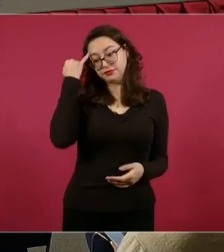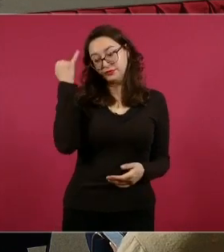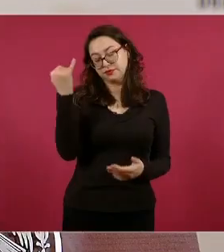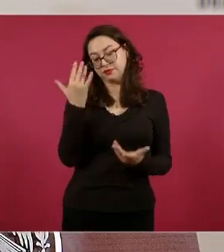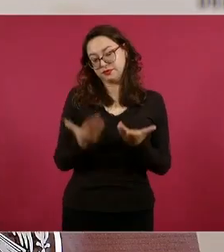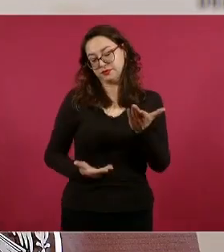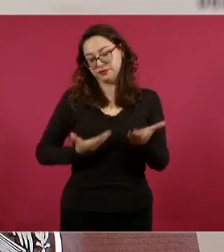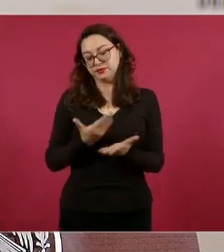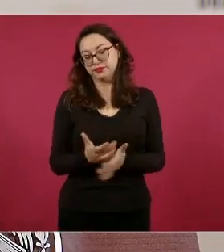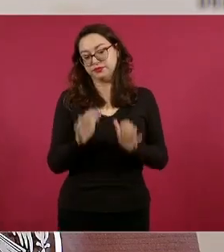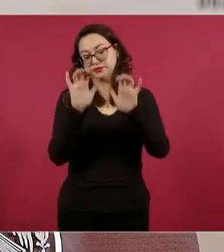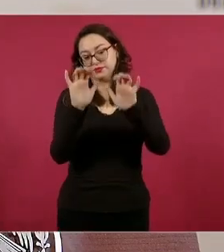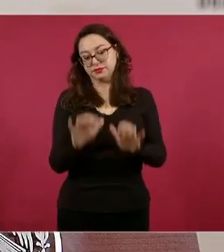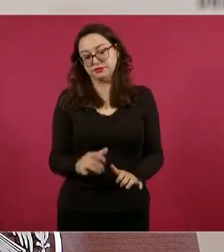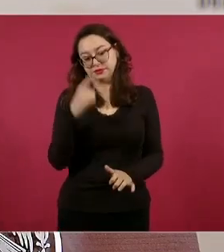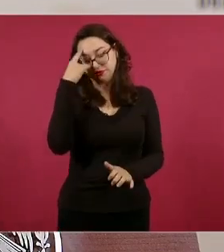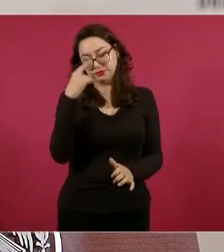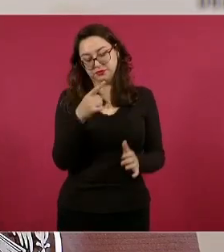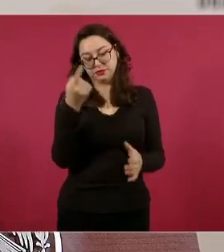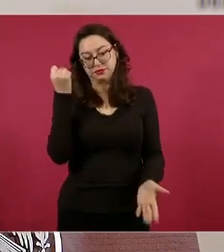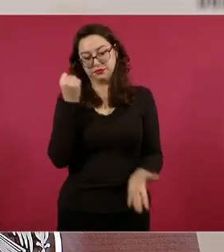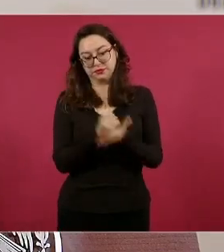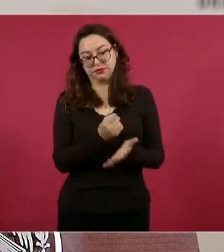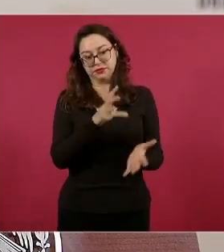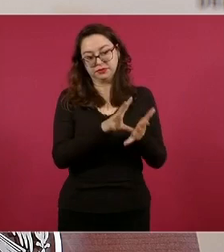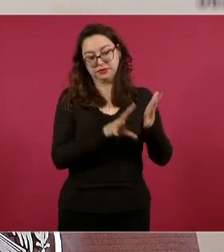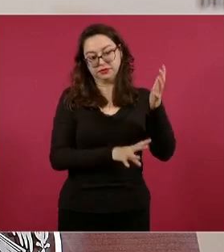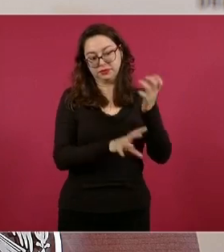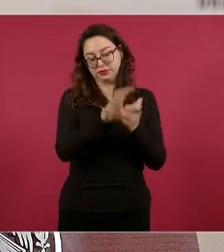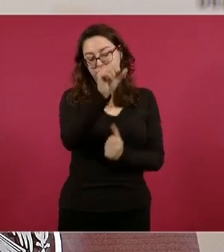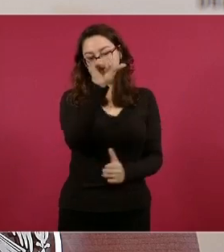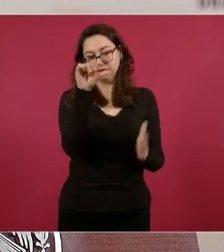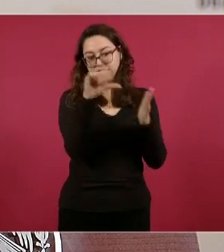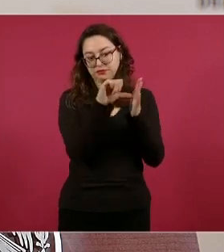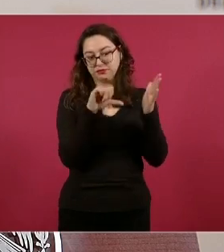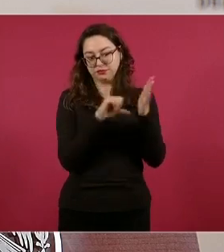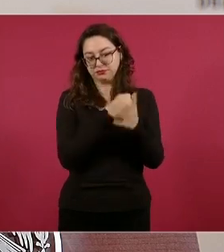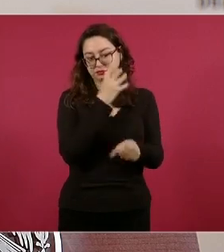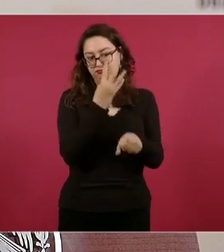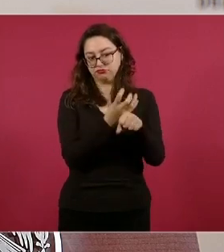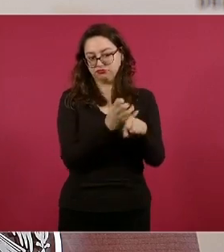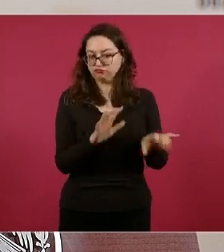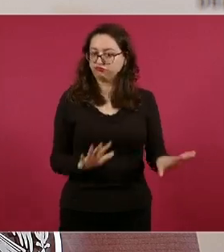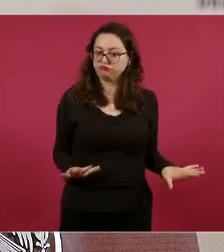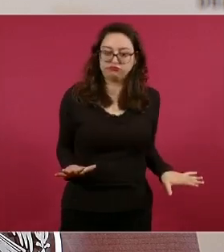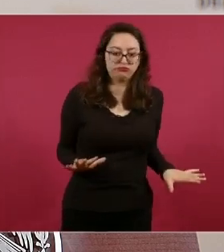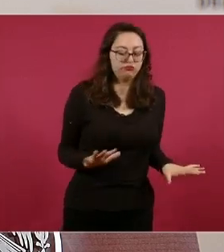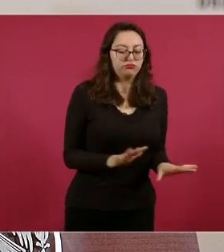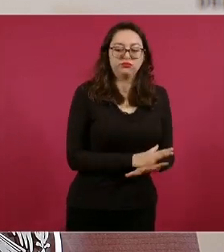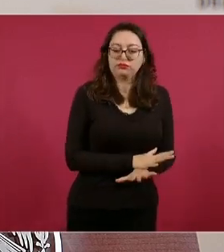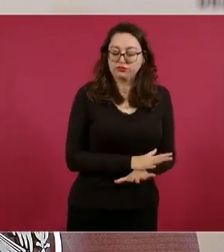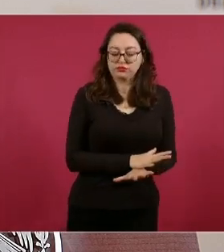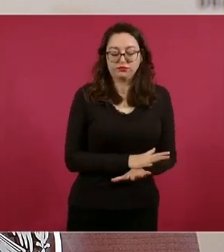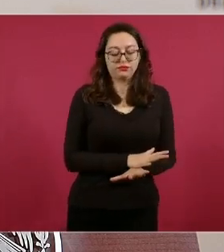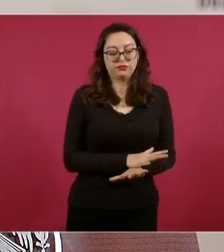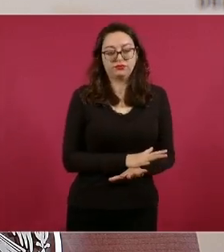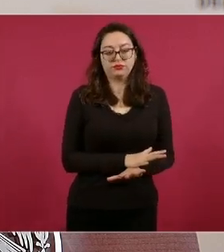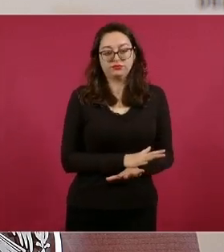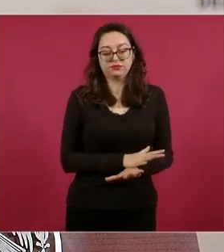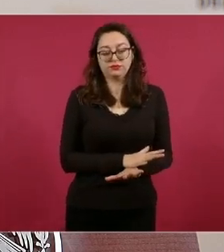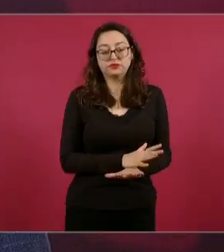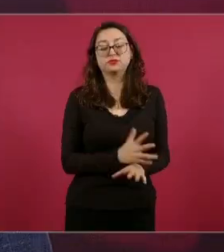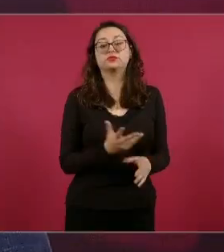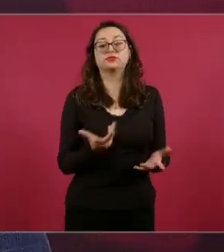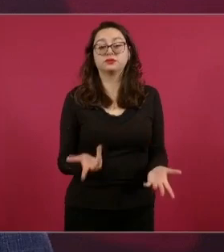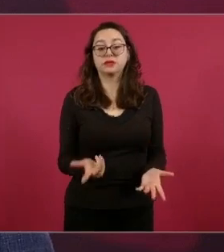el que se reforma el párrafo cuarto del artículo cuarto de la Constitución Política de los Estados Unidos Mexicanos.